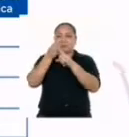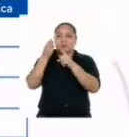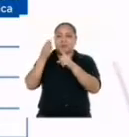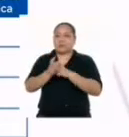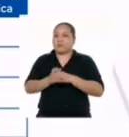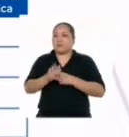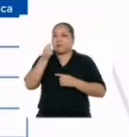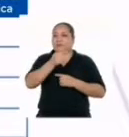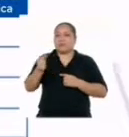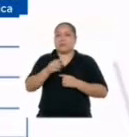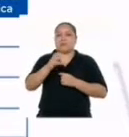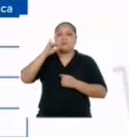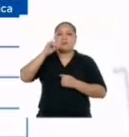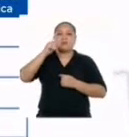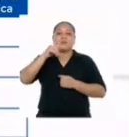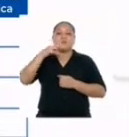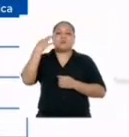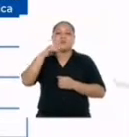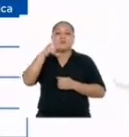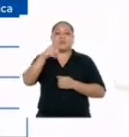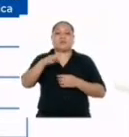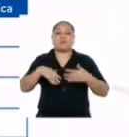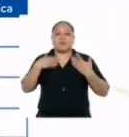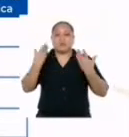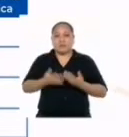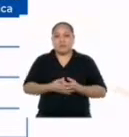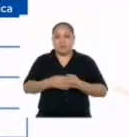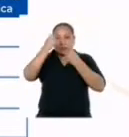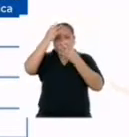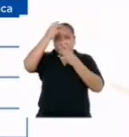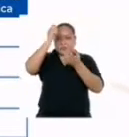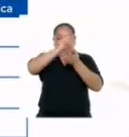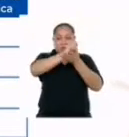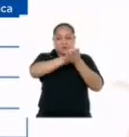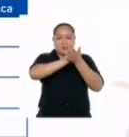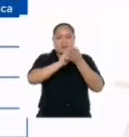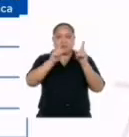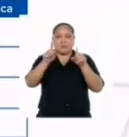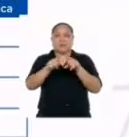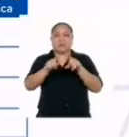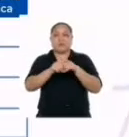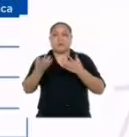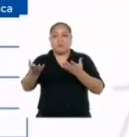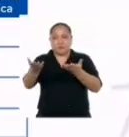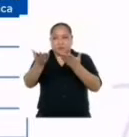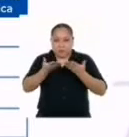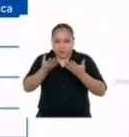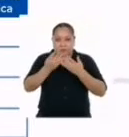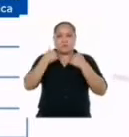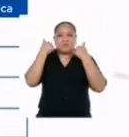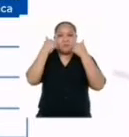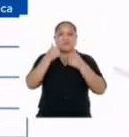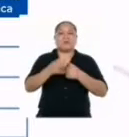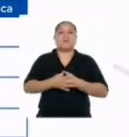citas siempre que puedan. Los datos estadísticos también son bienvenidos.